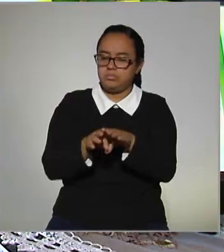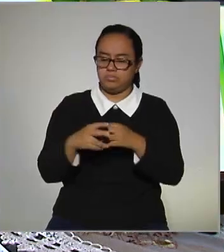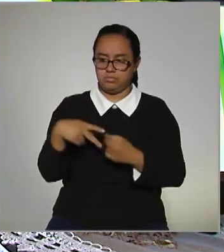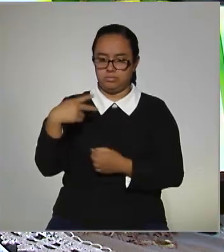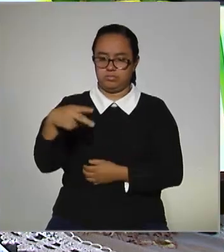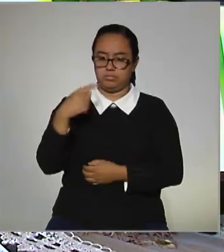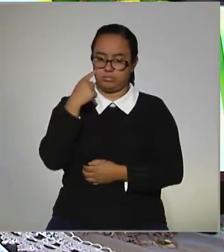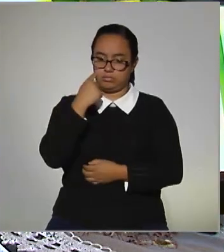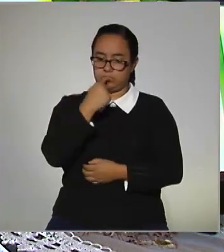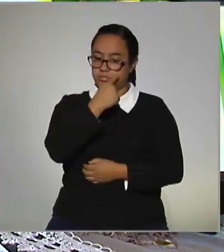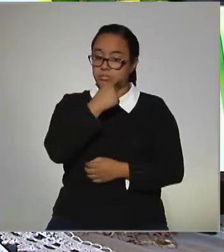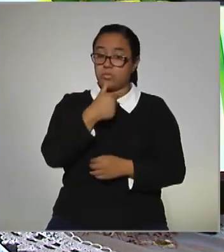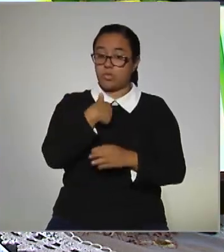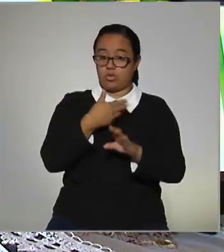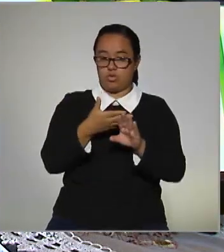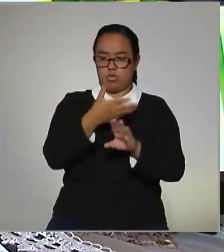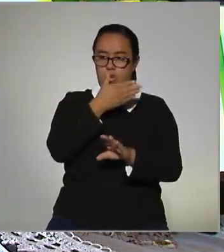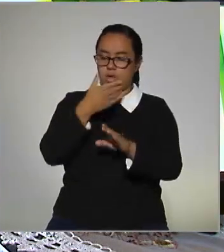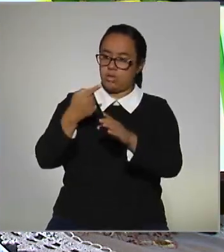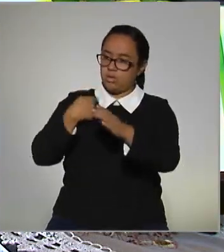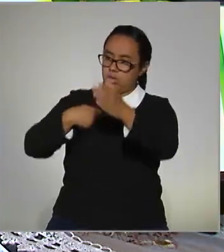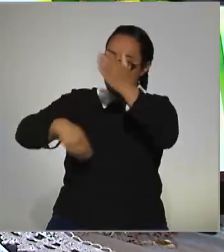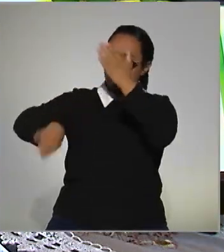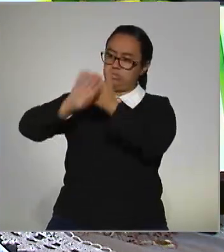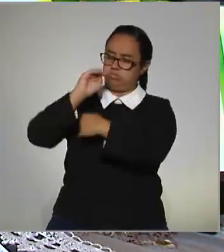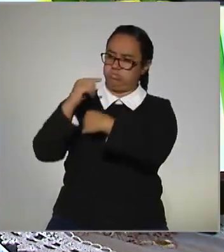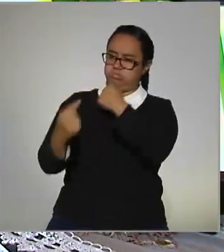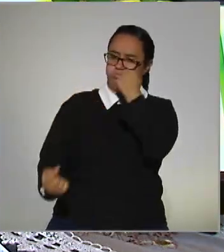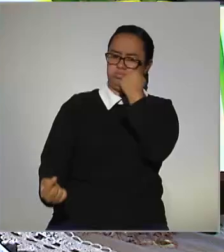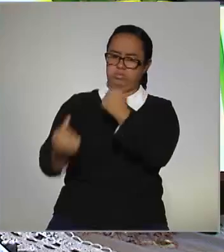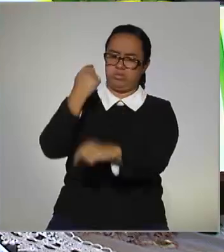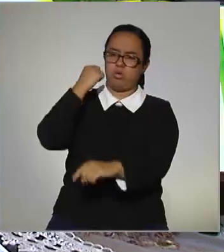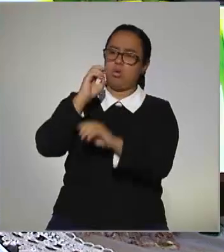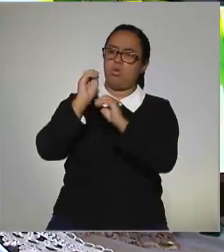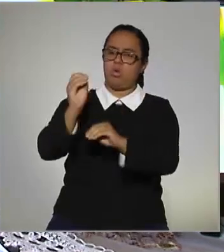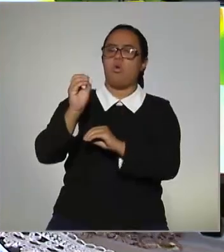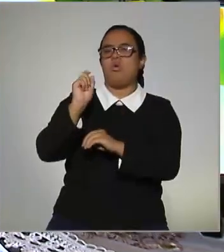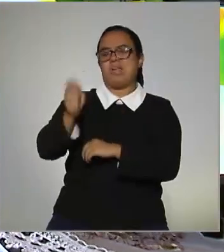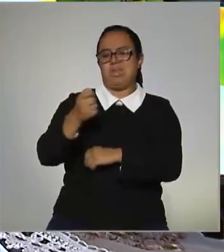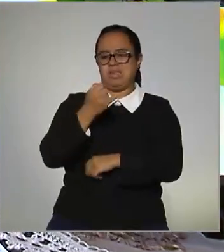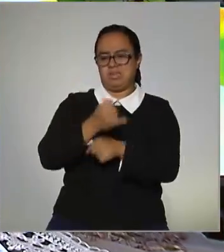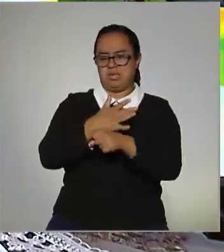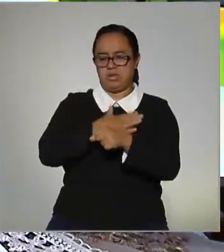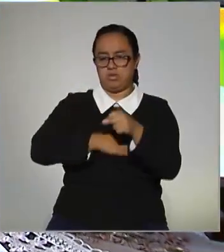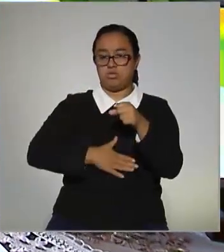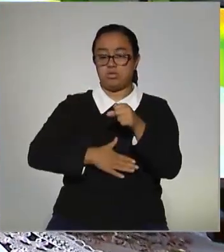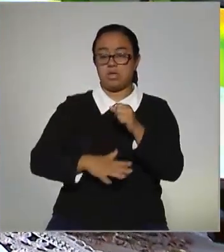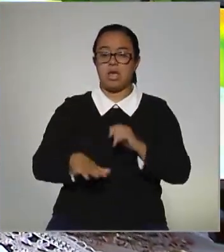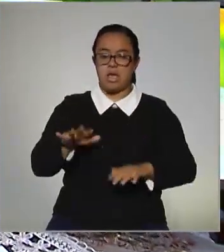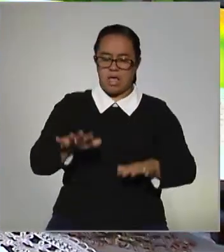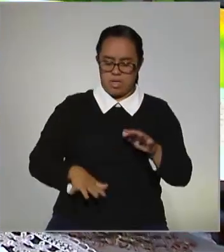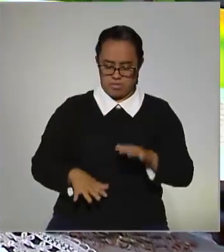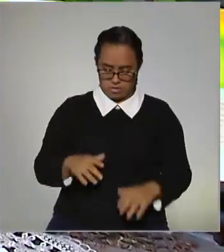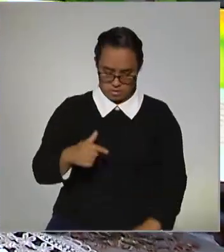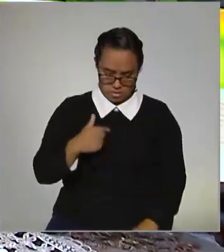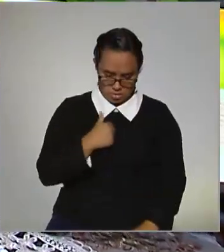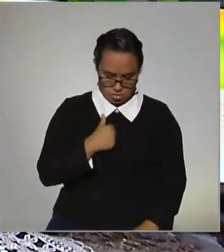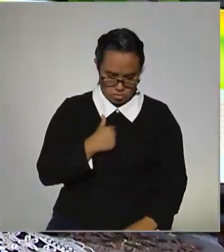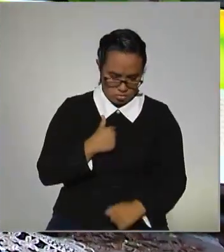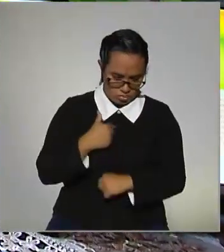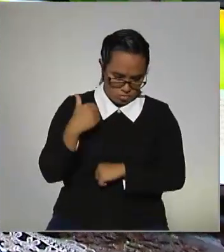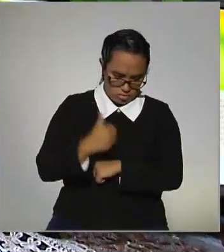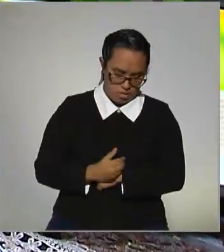percepción de haber vivido una ofensa o una injusticia. Casi siempre es la sensación de merecer algo que no hemos